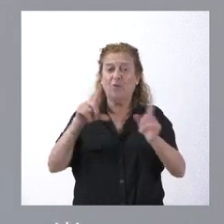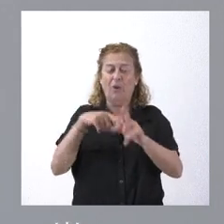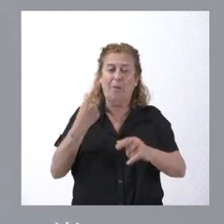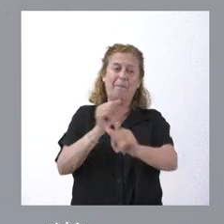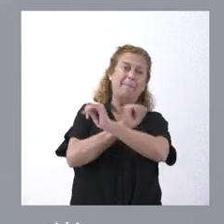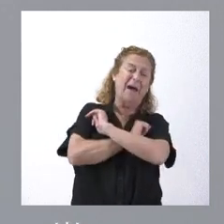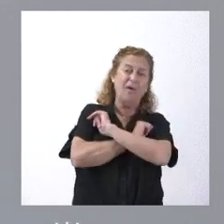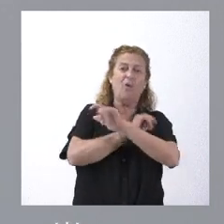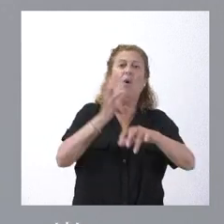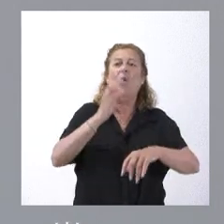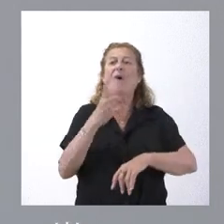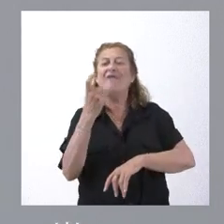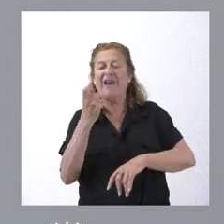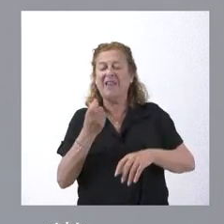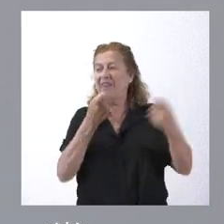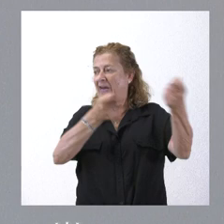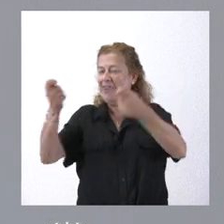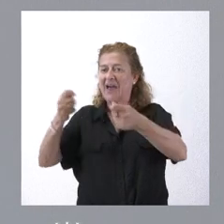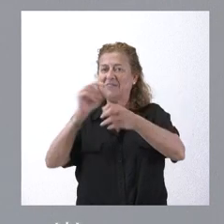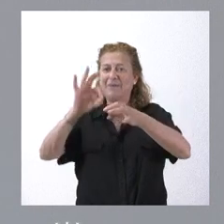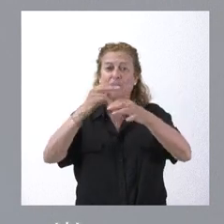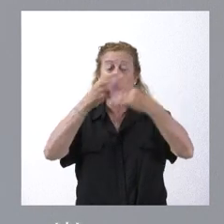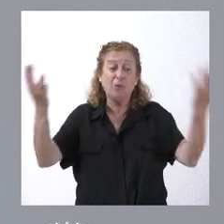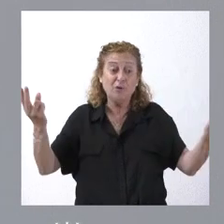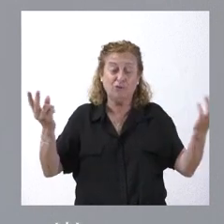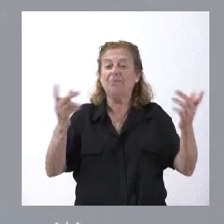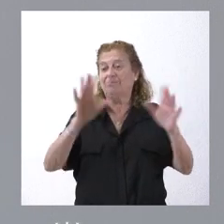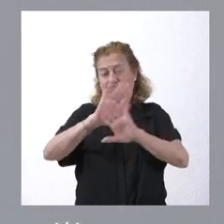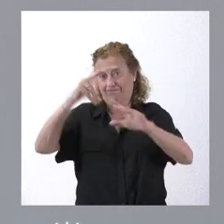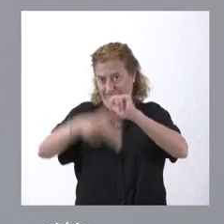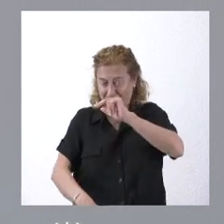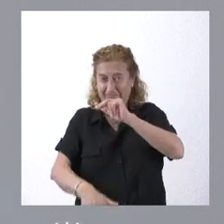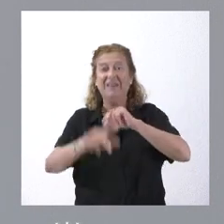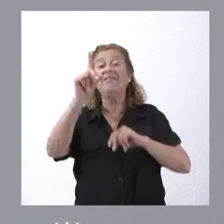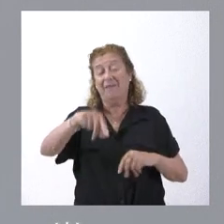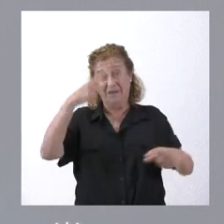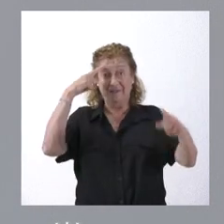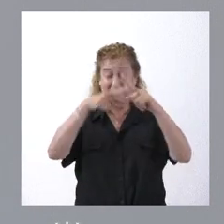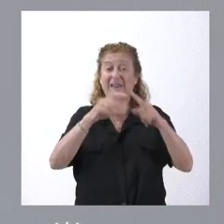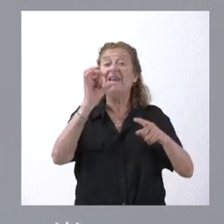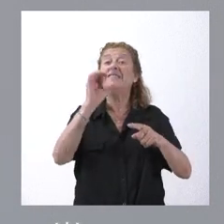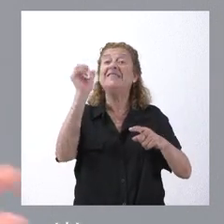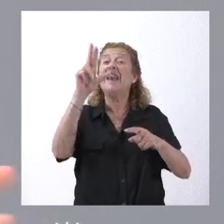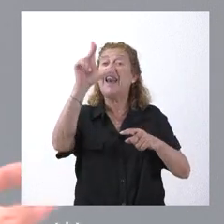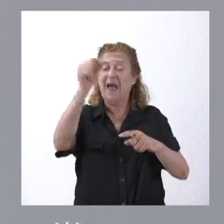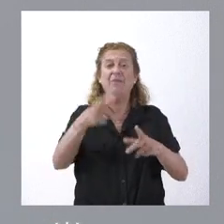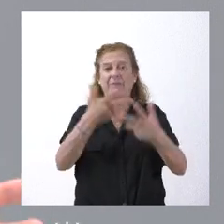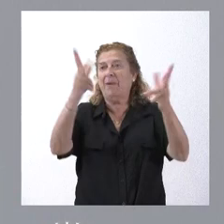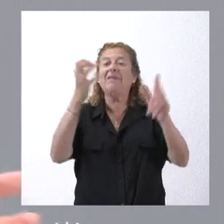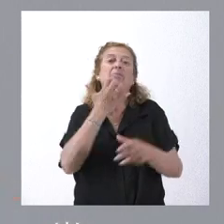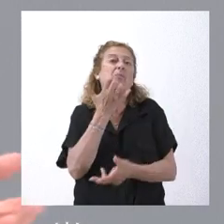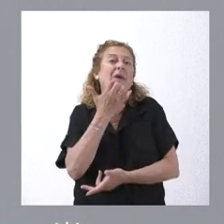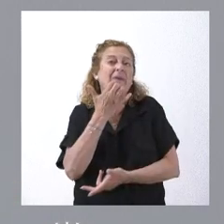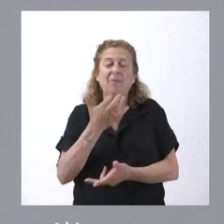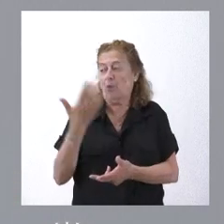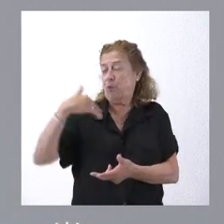en falta de prestación de algunos oídos públicos se puedan llevar a cabo y, en este sentido, pues el SERLA pues ha permitido, por ejemplo, en el